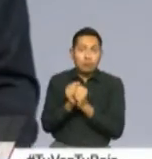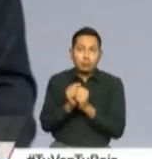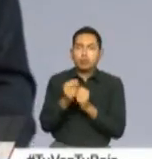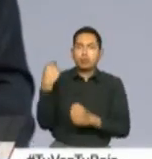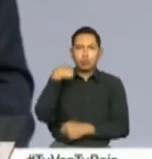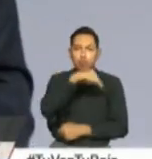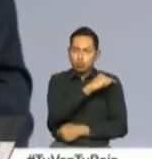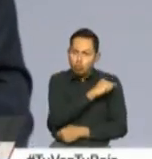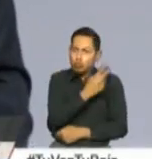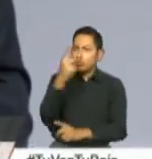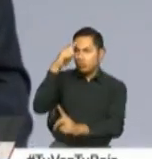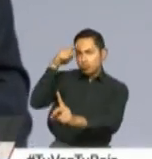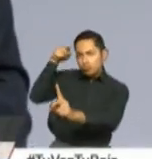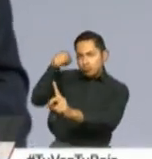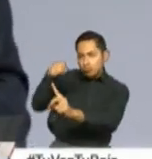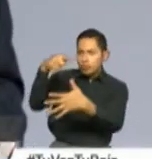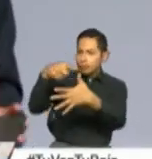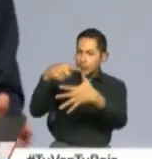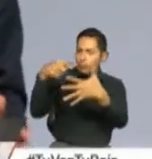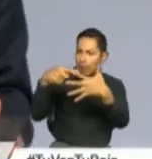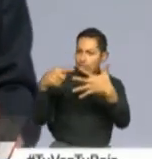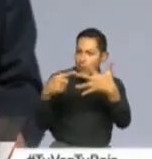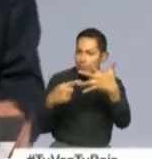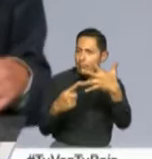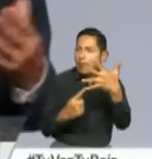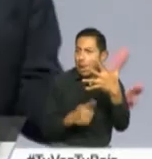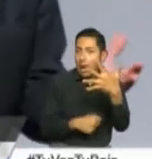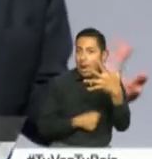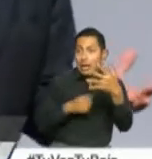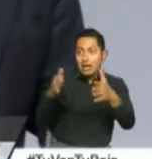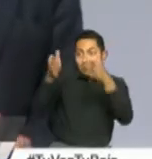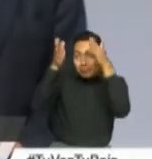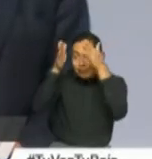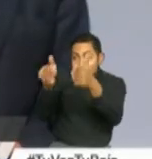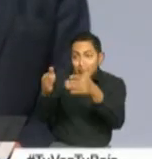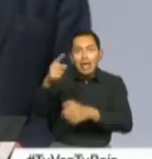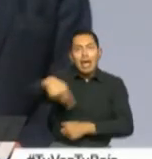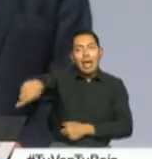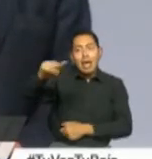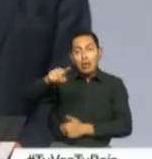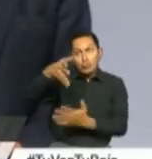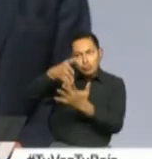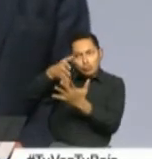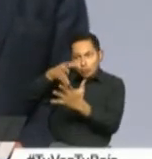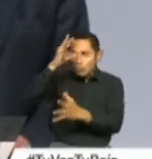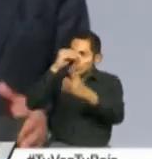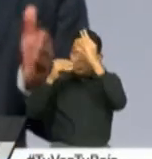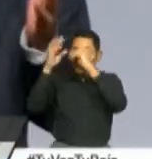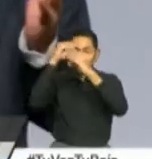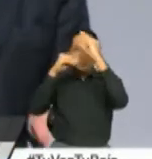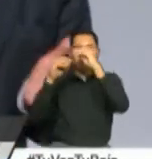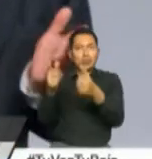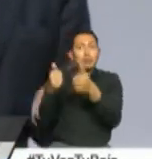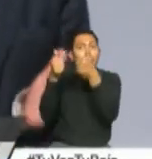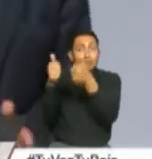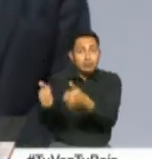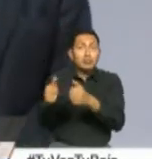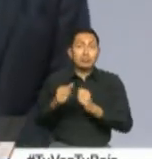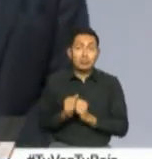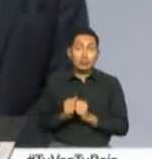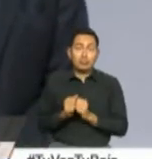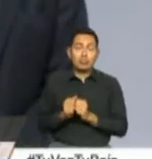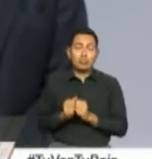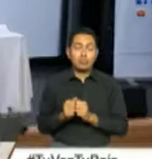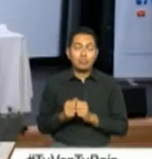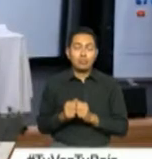un conjunto de aspectos para que no sea esa herencia que al final uno tiene la que signifique un peso, una carga